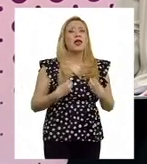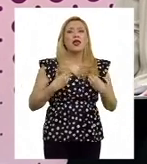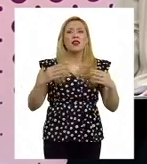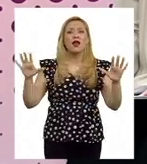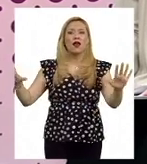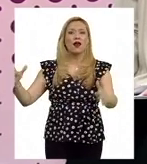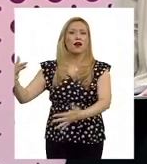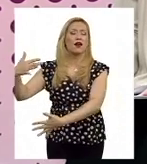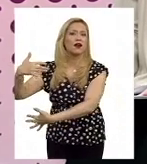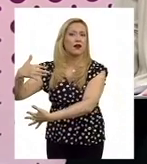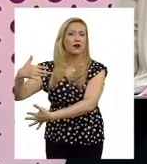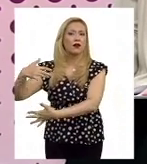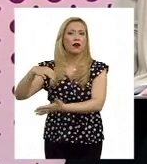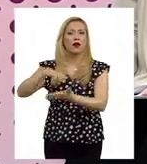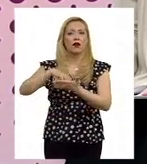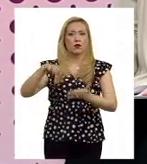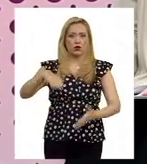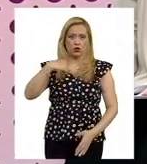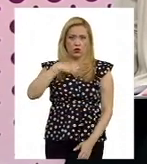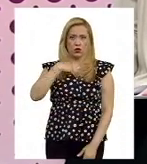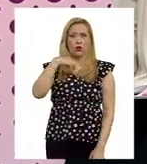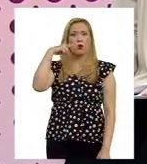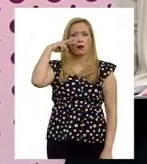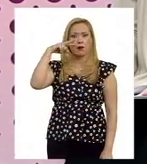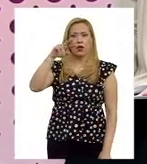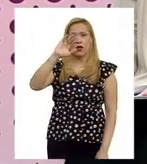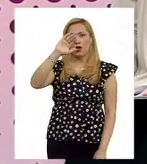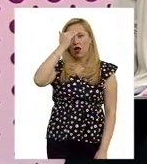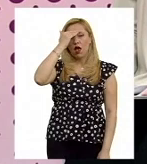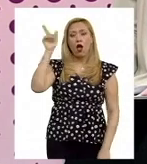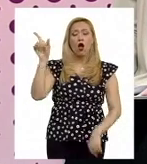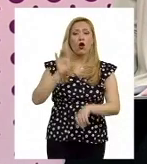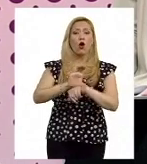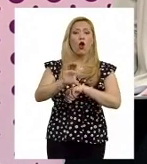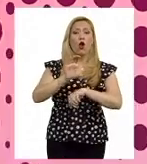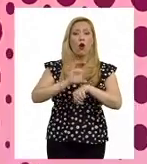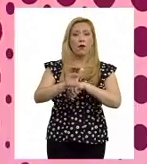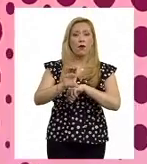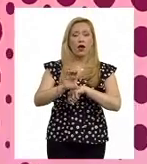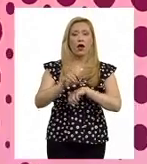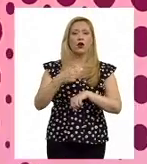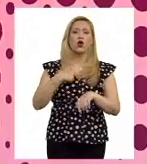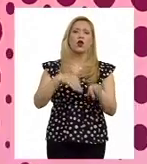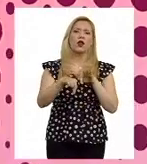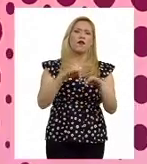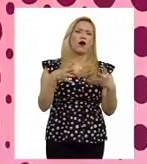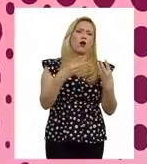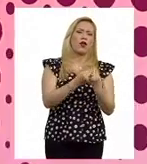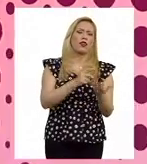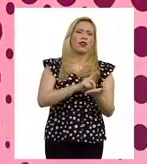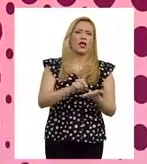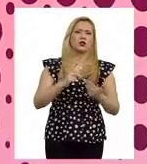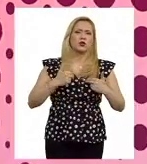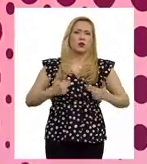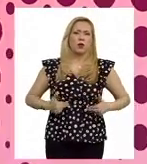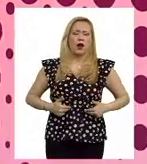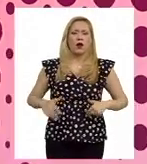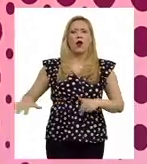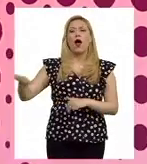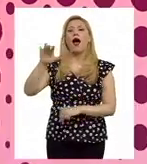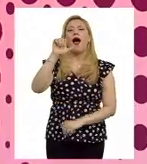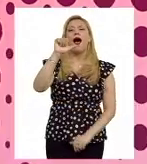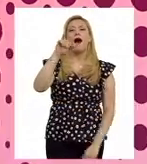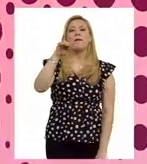Por ejemplo, me refiero a una experiencia que yo he vivido en Colombia cuando trabajaba con derechos humanos en la parte de